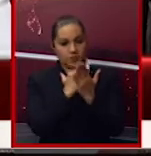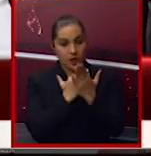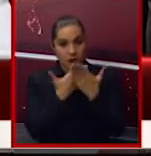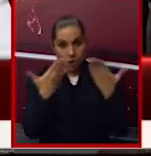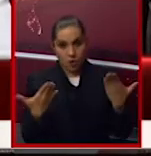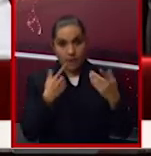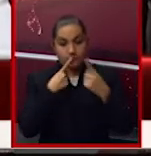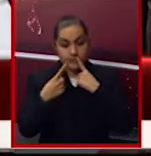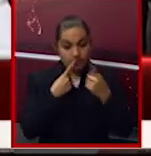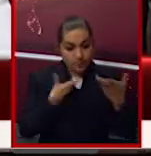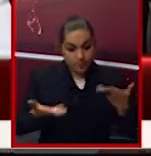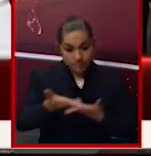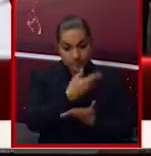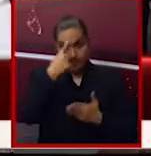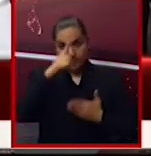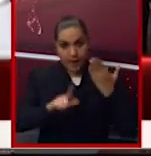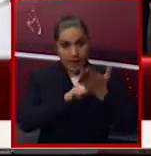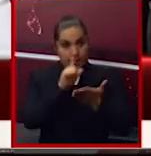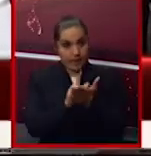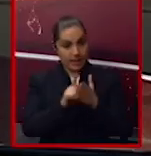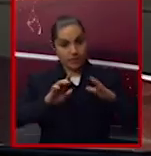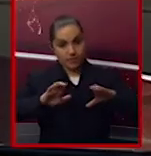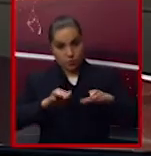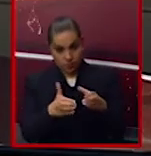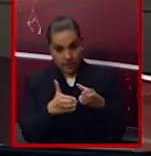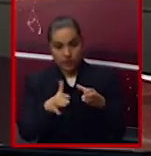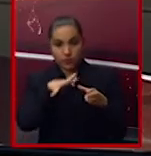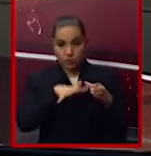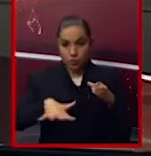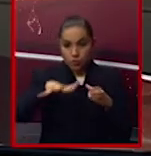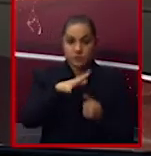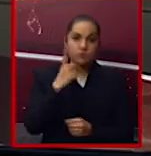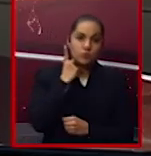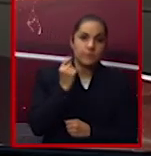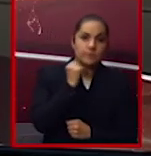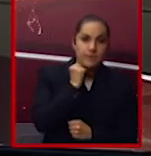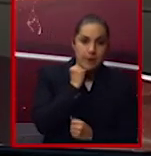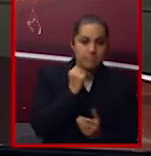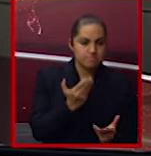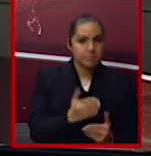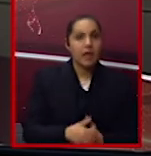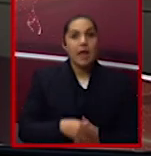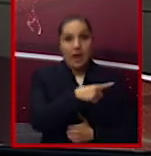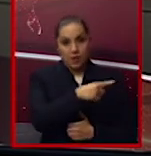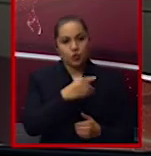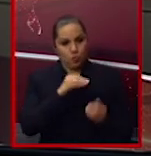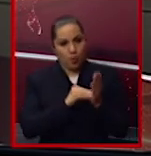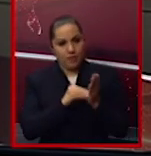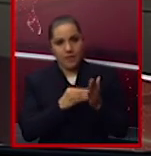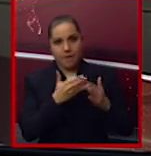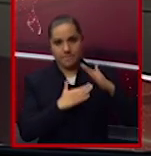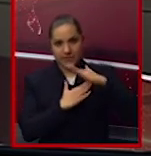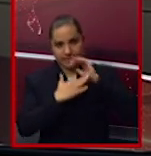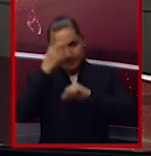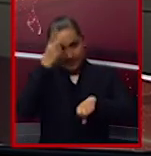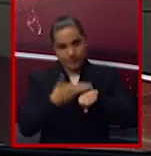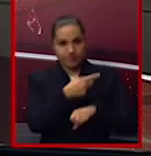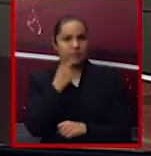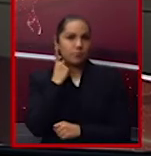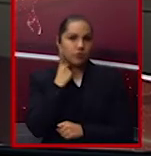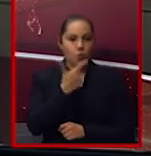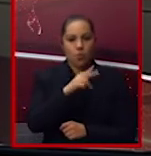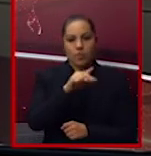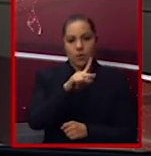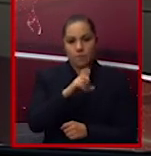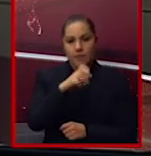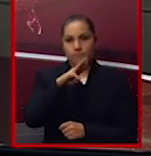dispuesto la Ley Orgánica del Congreso. Bueno, la presidenta de la mesa directiva de la Cámara de Diputados, la diputada María Guadalupe Murguía